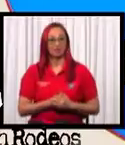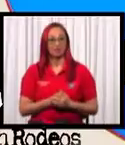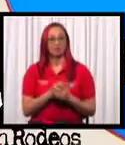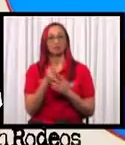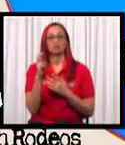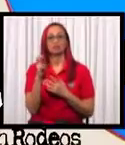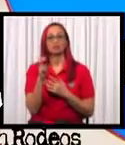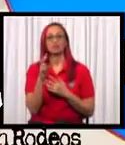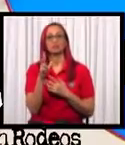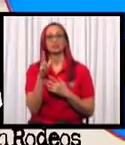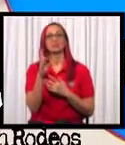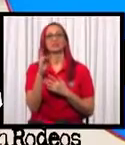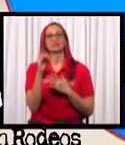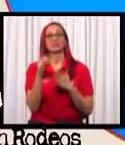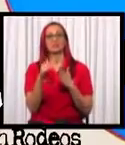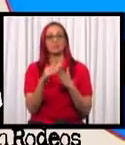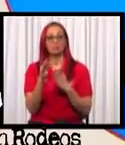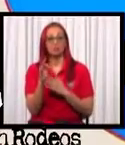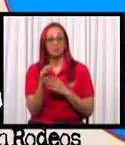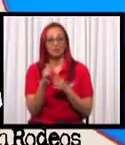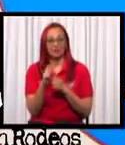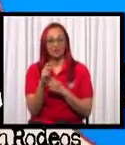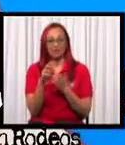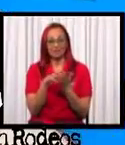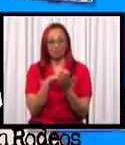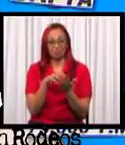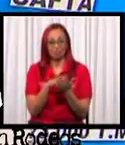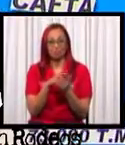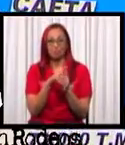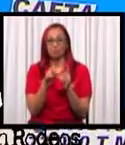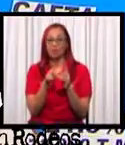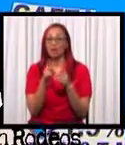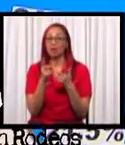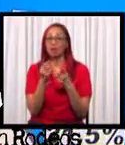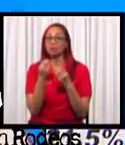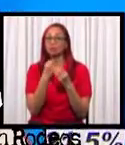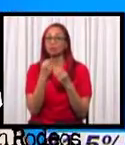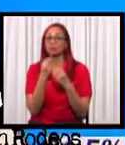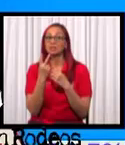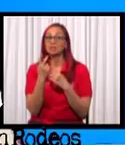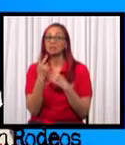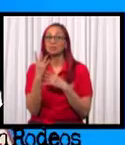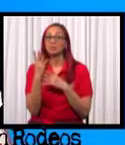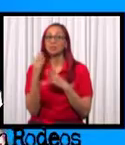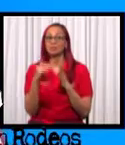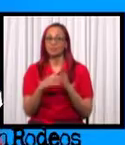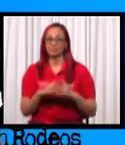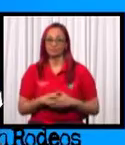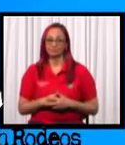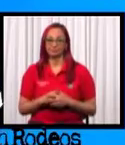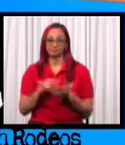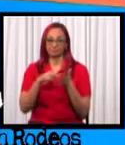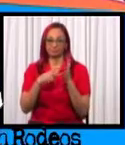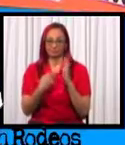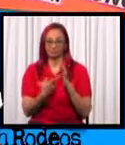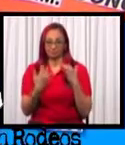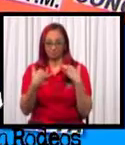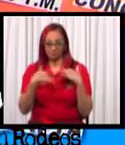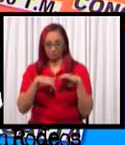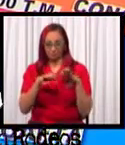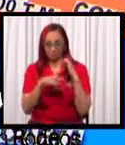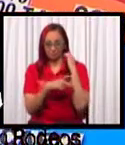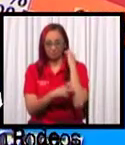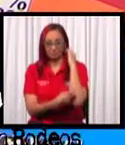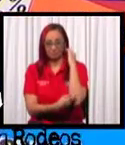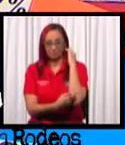277 mil toneladas métricas de arroz, pero el consumo son 340 mil. Es decir, que el país, de acuerdo a la